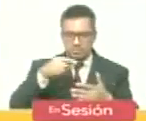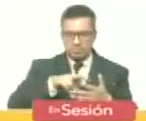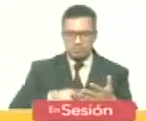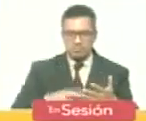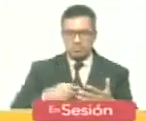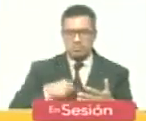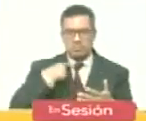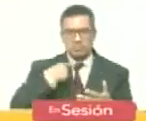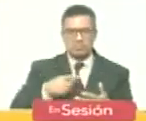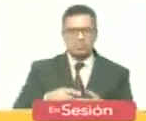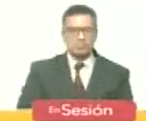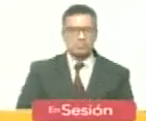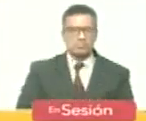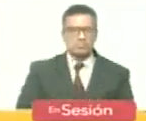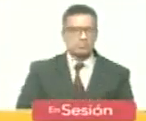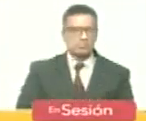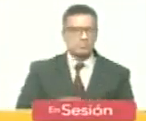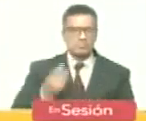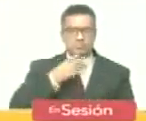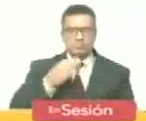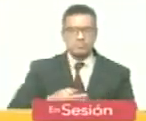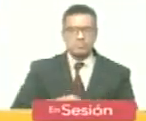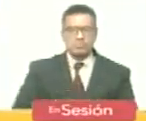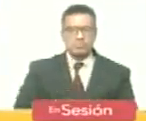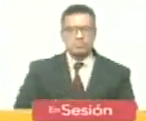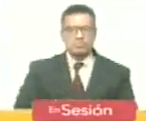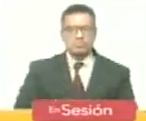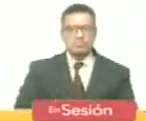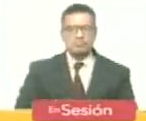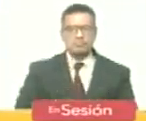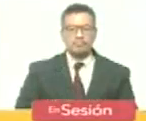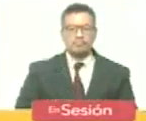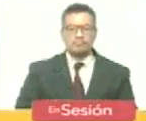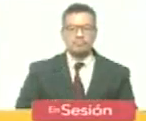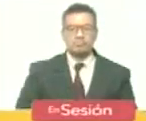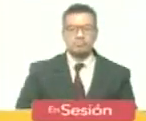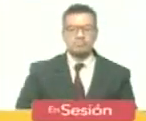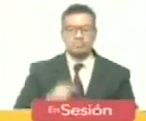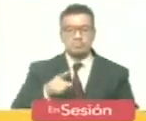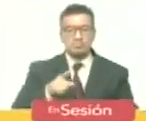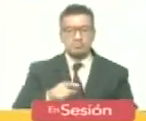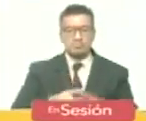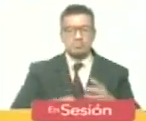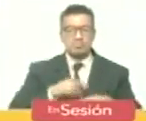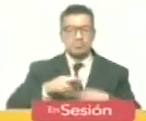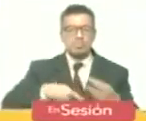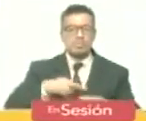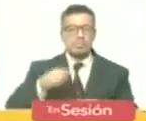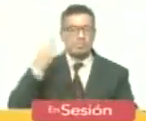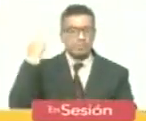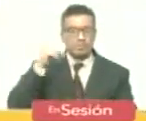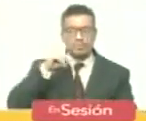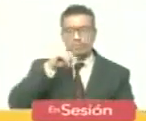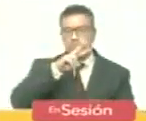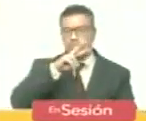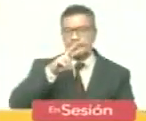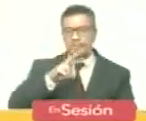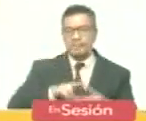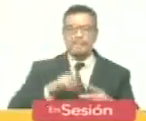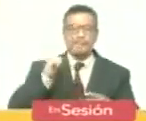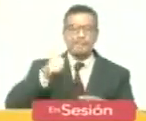engañar. Y ciertamente, en este siglo XX pasado y este